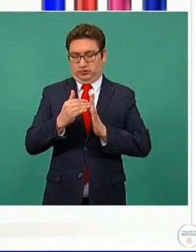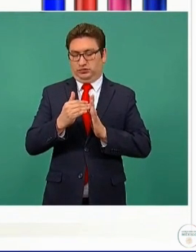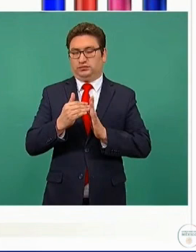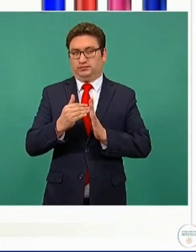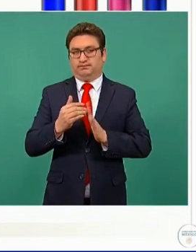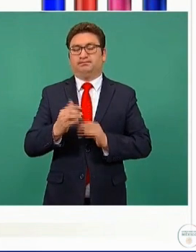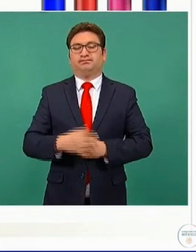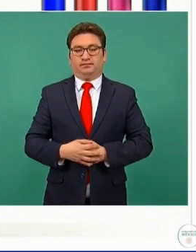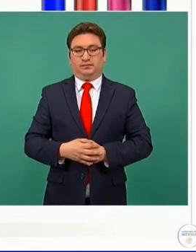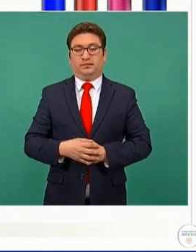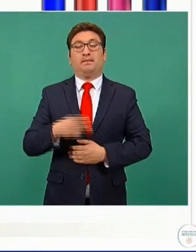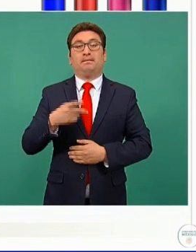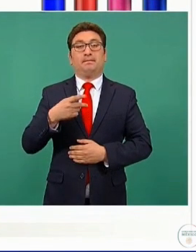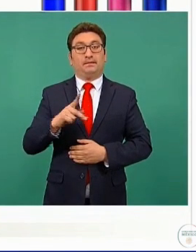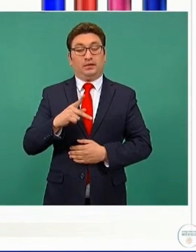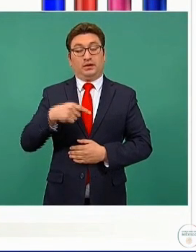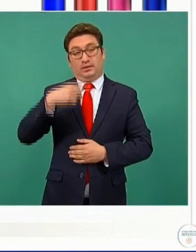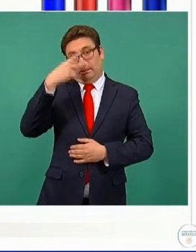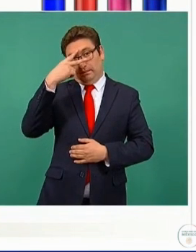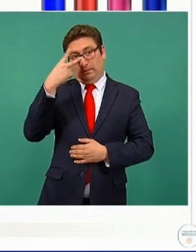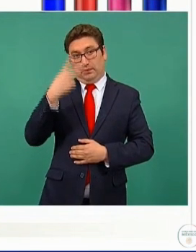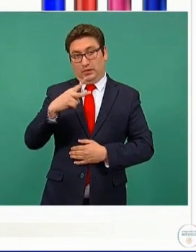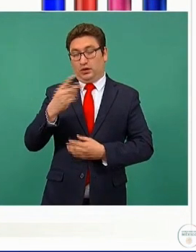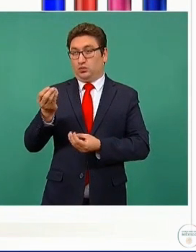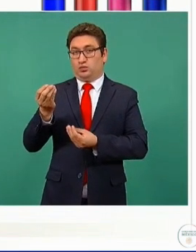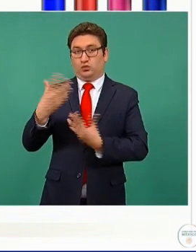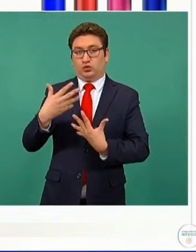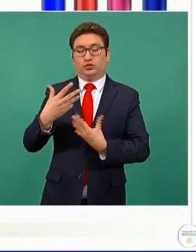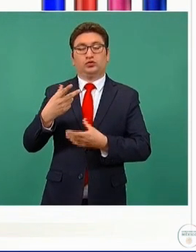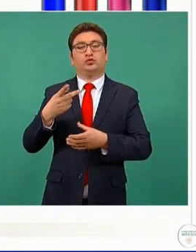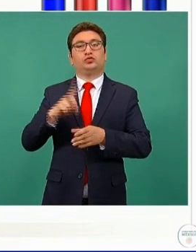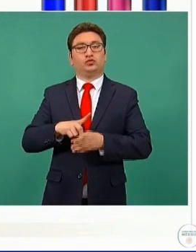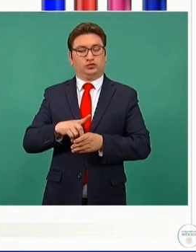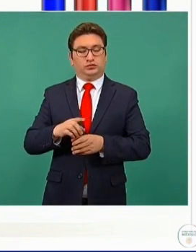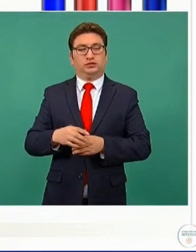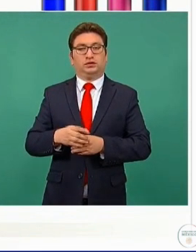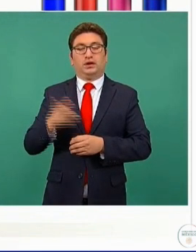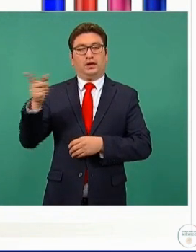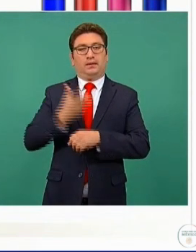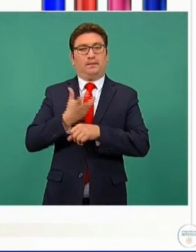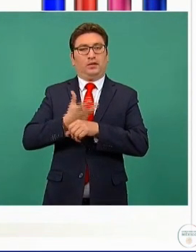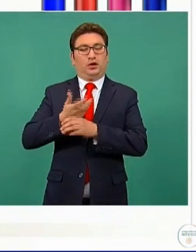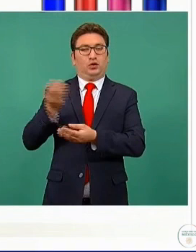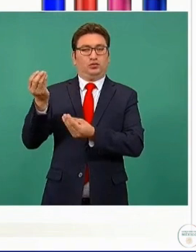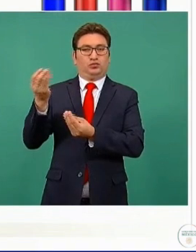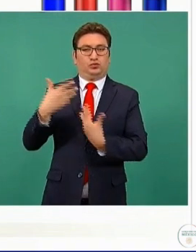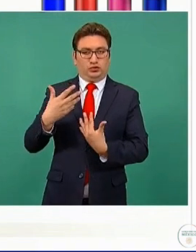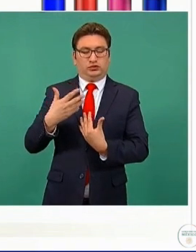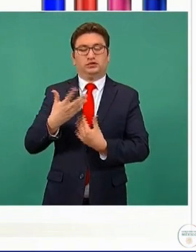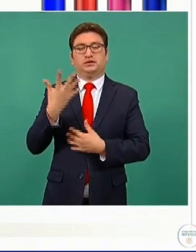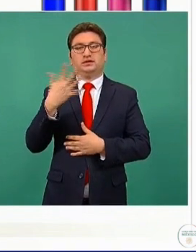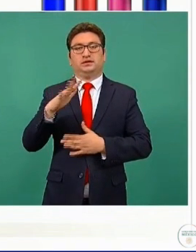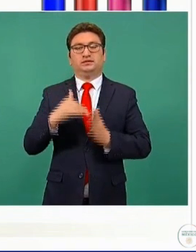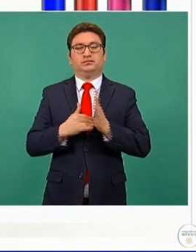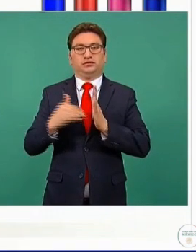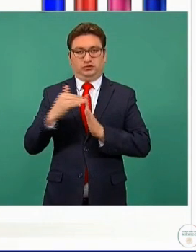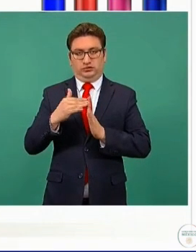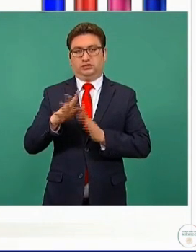dosis, pero además a México le han donado, Estados Unidos nos donó